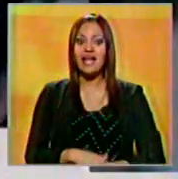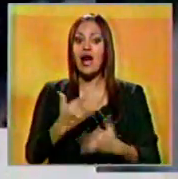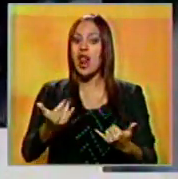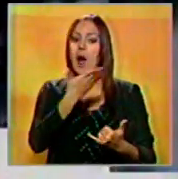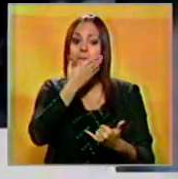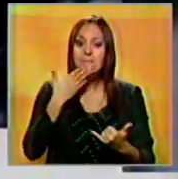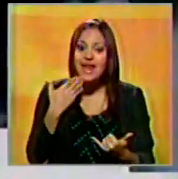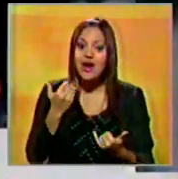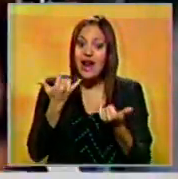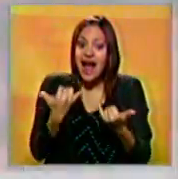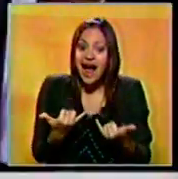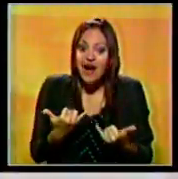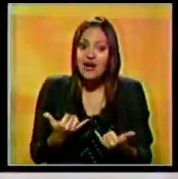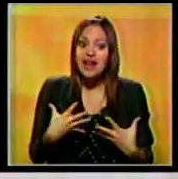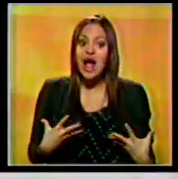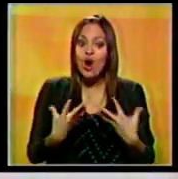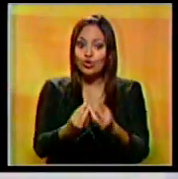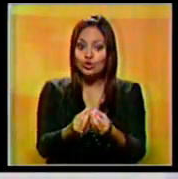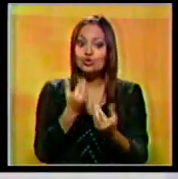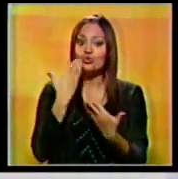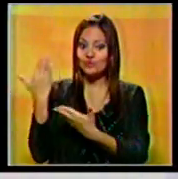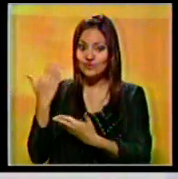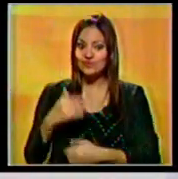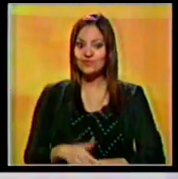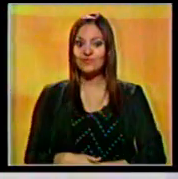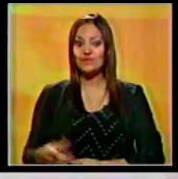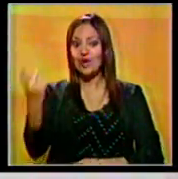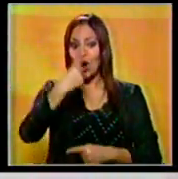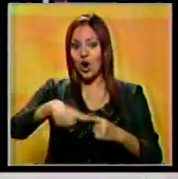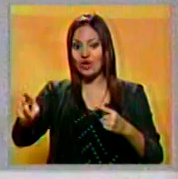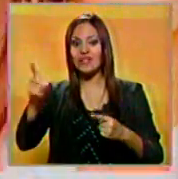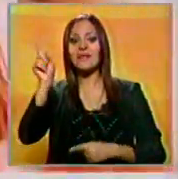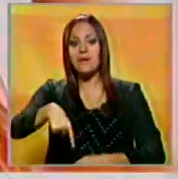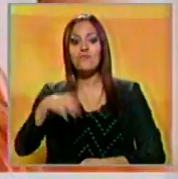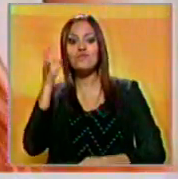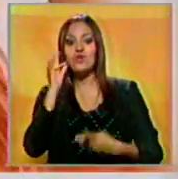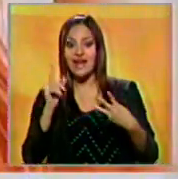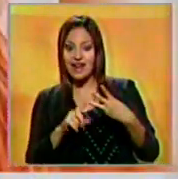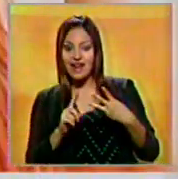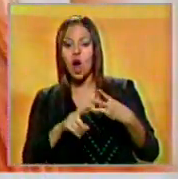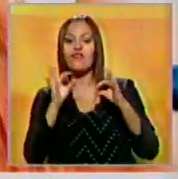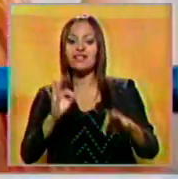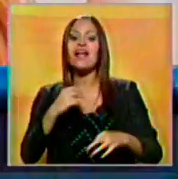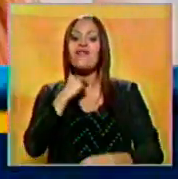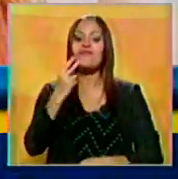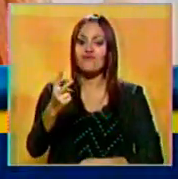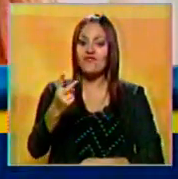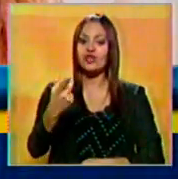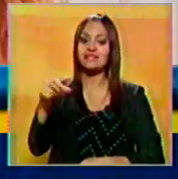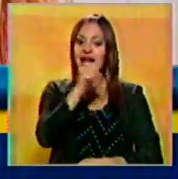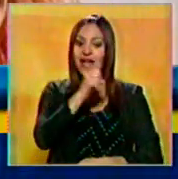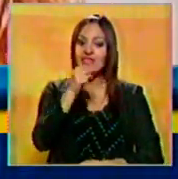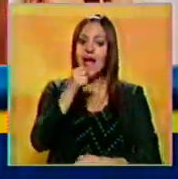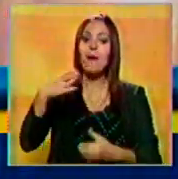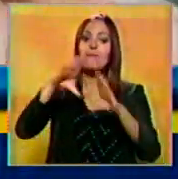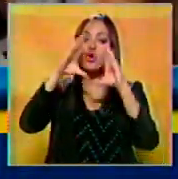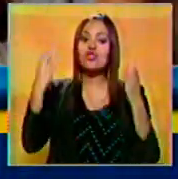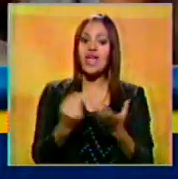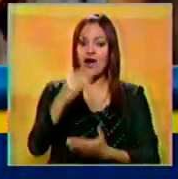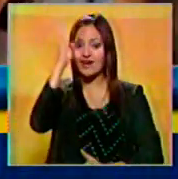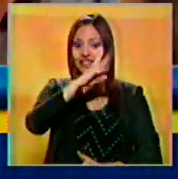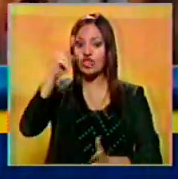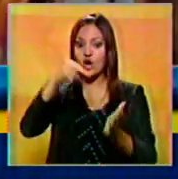mejor momento, ya que junto con Pitbull y Claudia Leite interpretará la canción oficial de la Copa del Mundial de